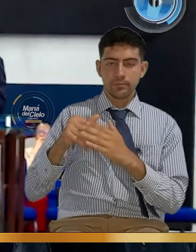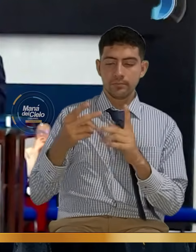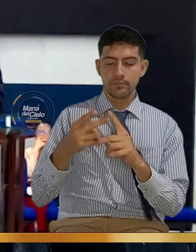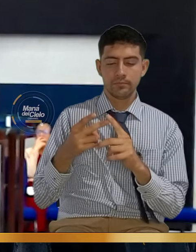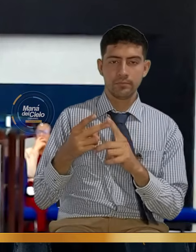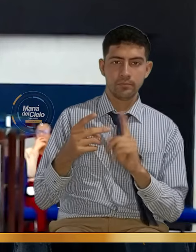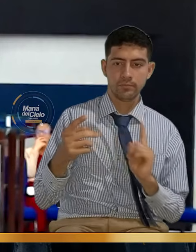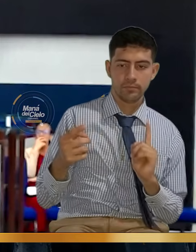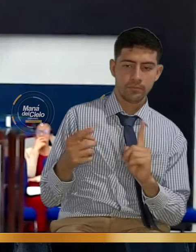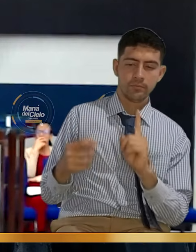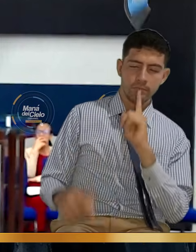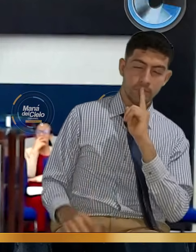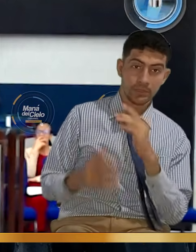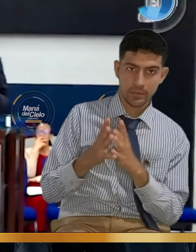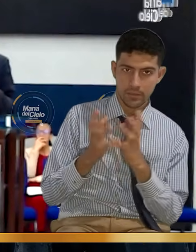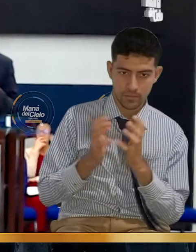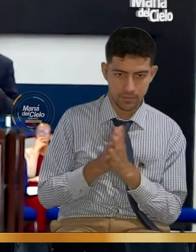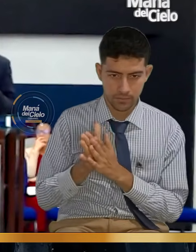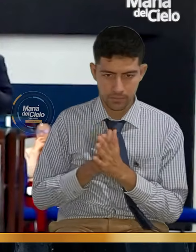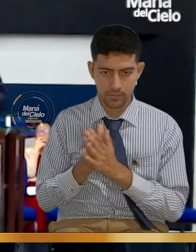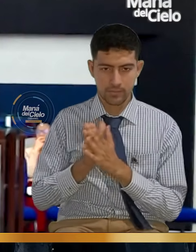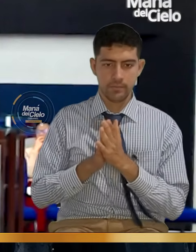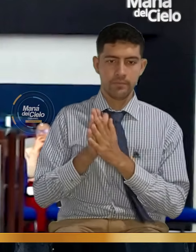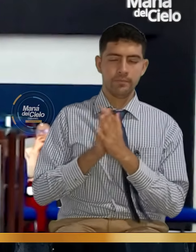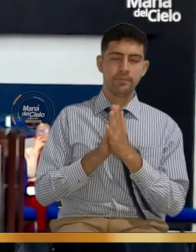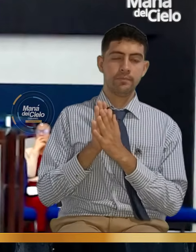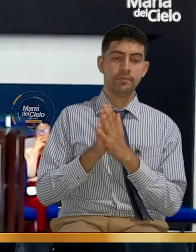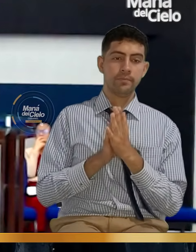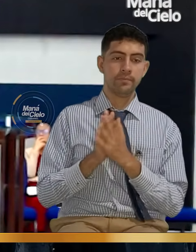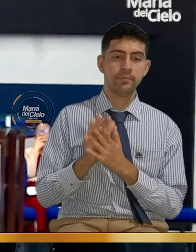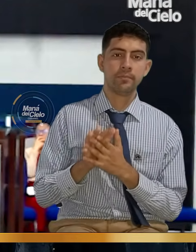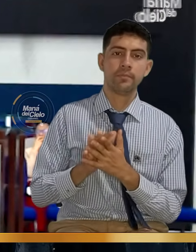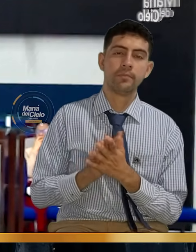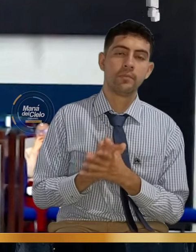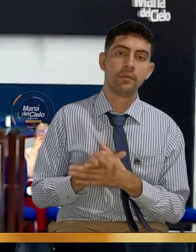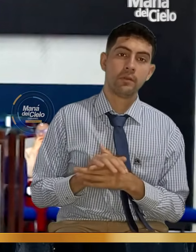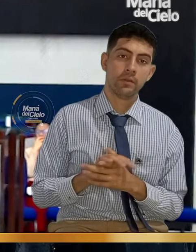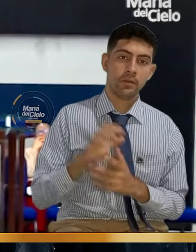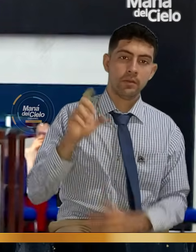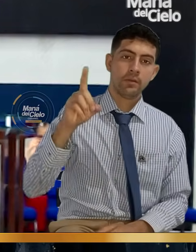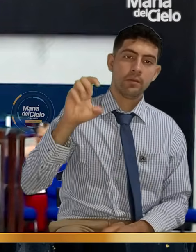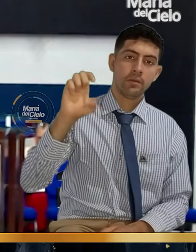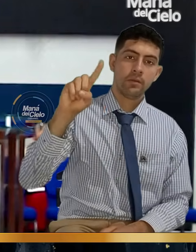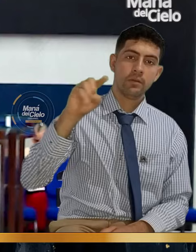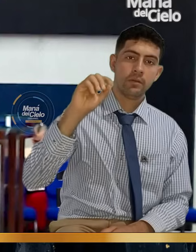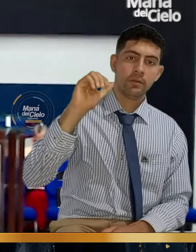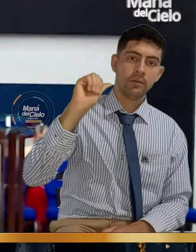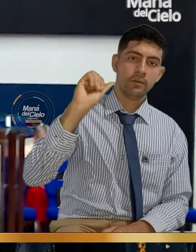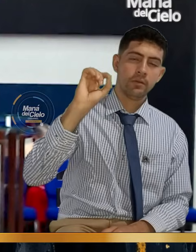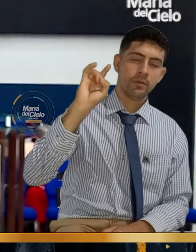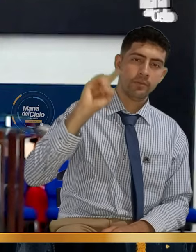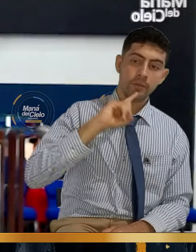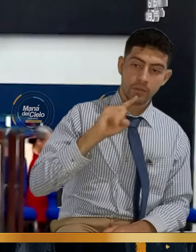Isaí iba a bendecir a su hijo, al primogénito. Y ahí mismo Jacob llegó y se puso unos pelos por acá en el cuerpo para ser como su hermano